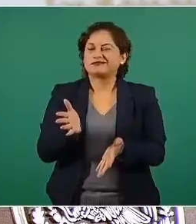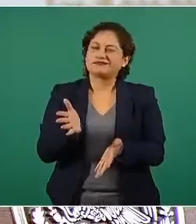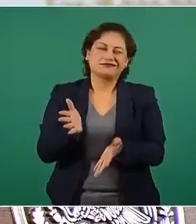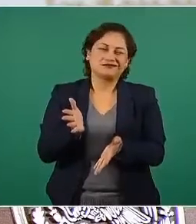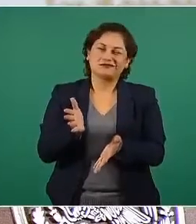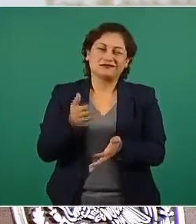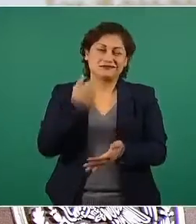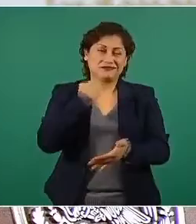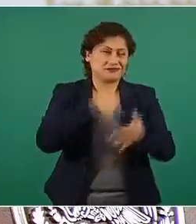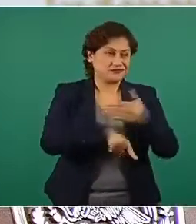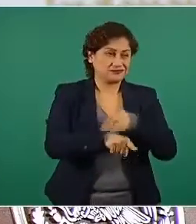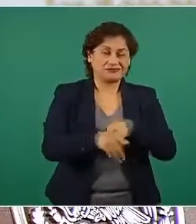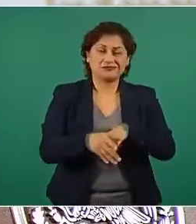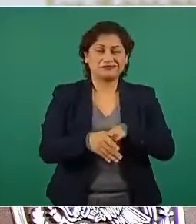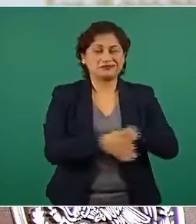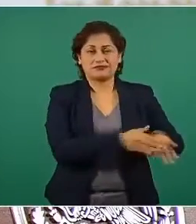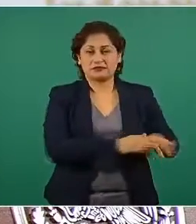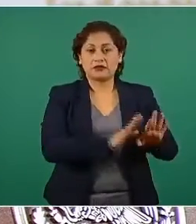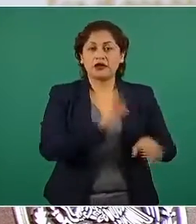Es decir, a ver,